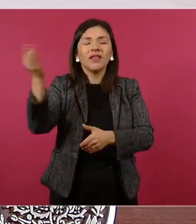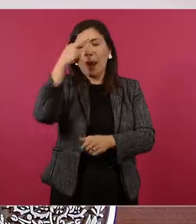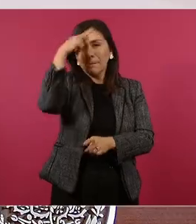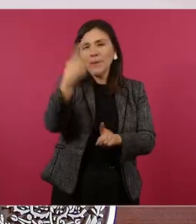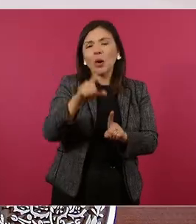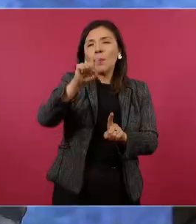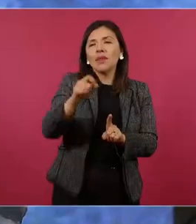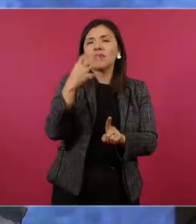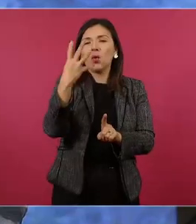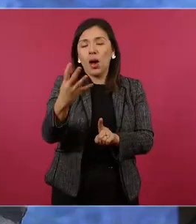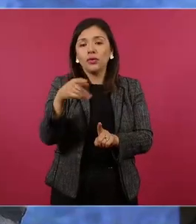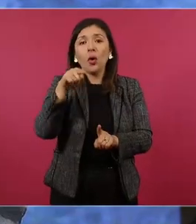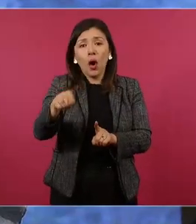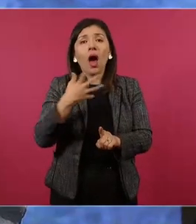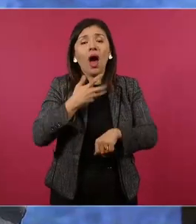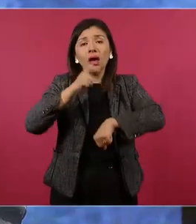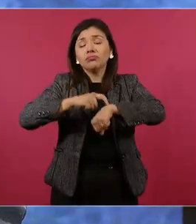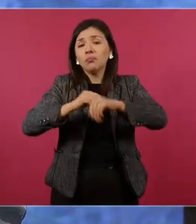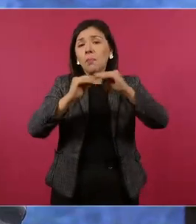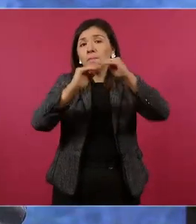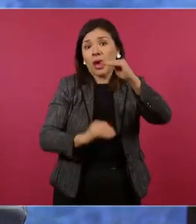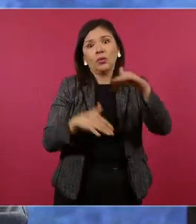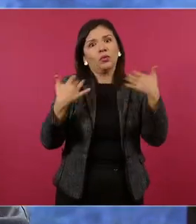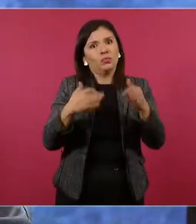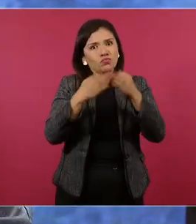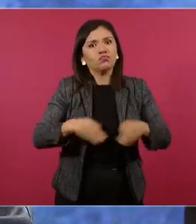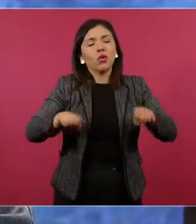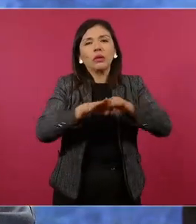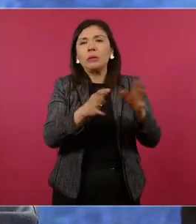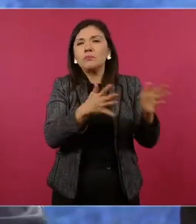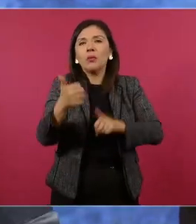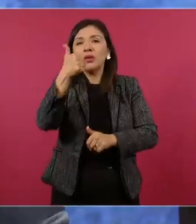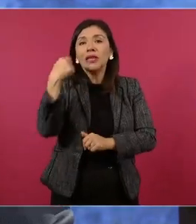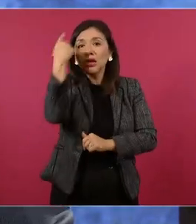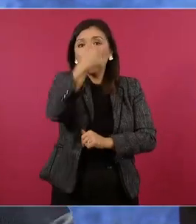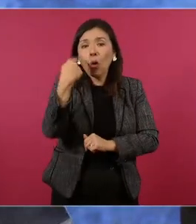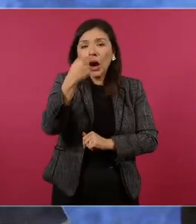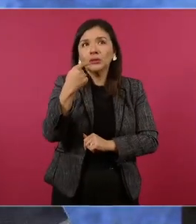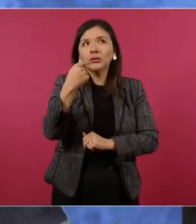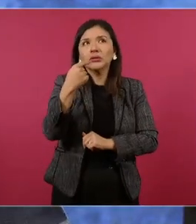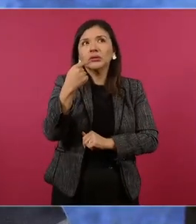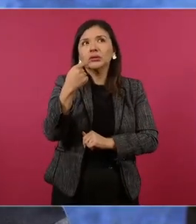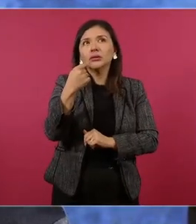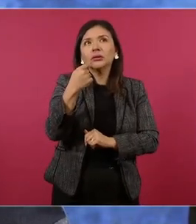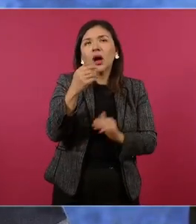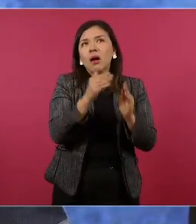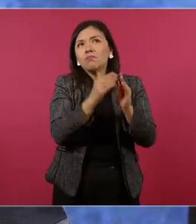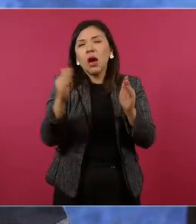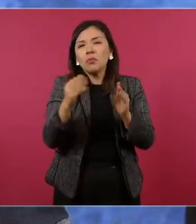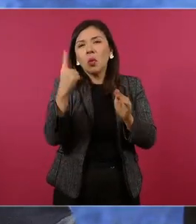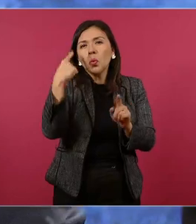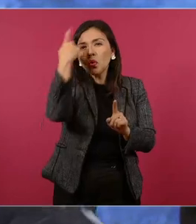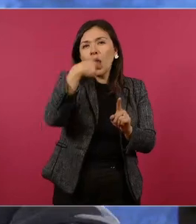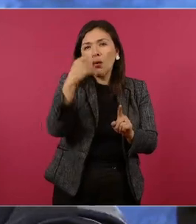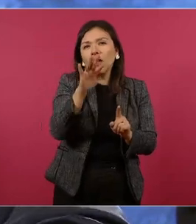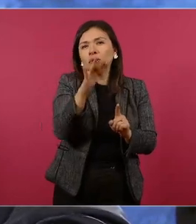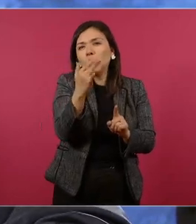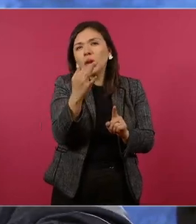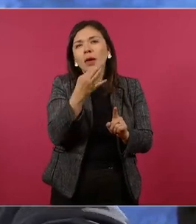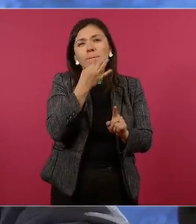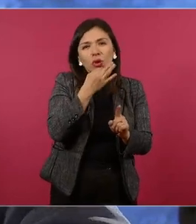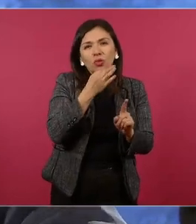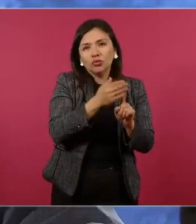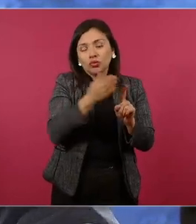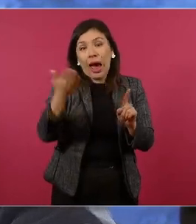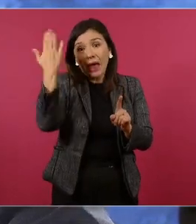24 y tiene una reducción de tiempo importante Casi 6 horas con 40 de 6 horas a 1 hora con 50 minutos o